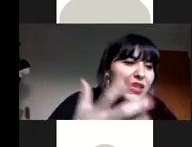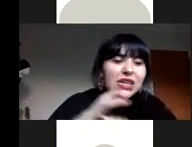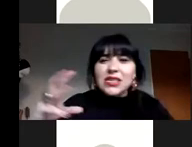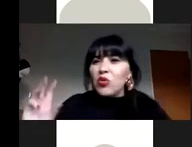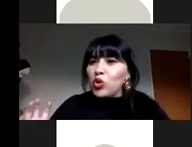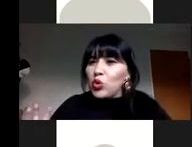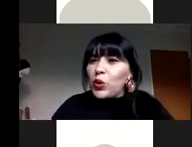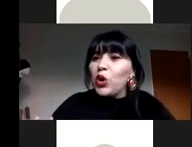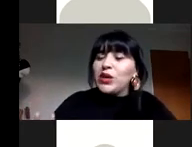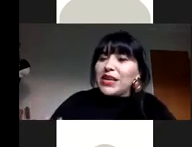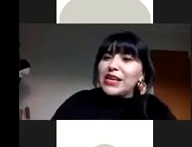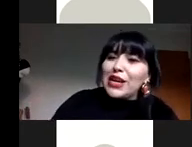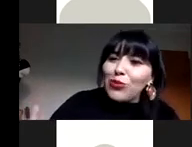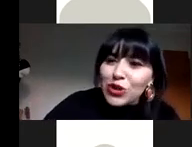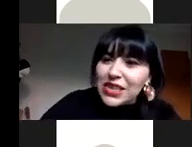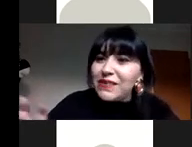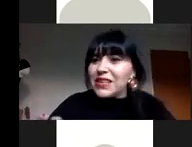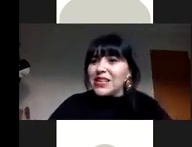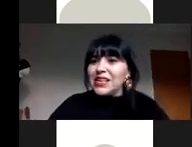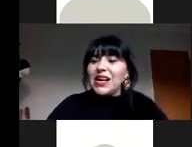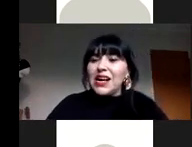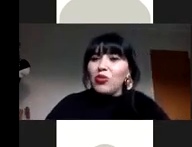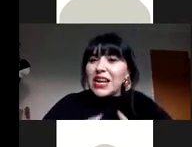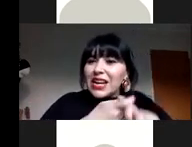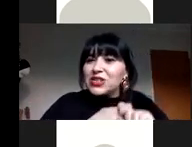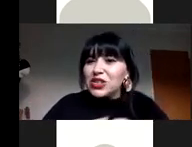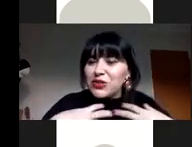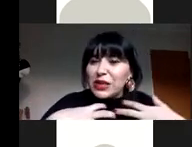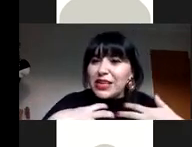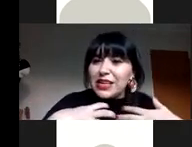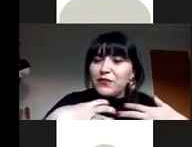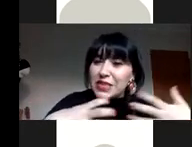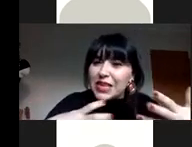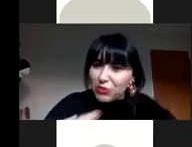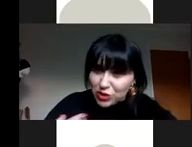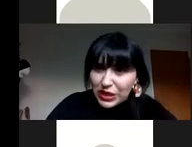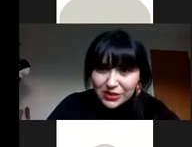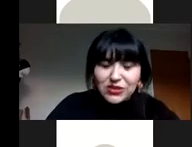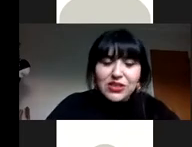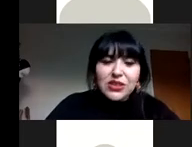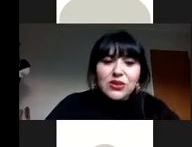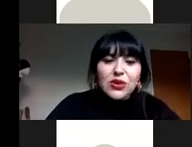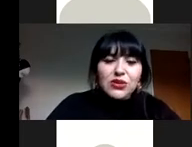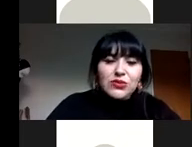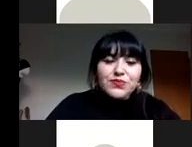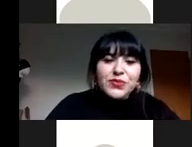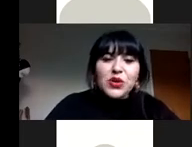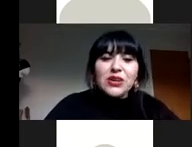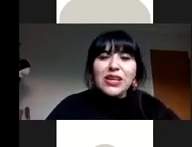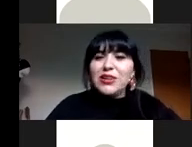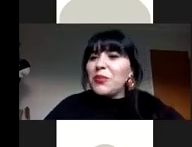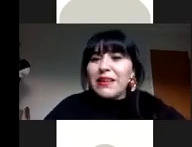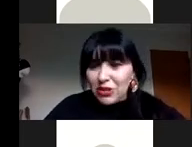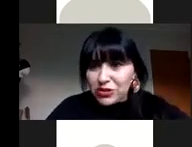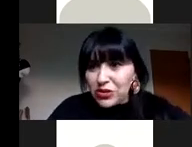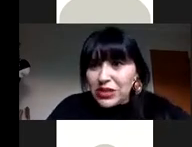de vida, que tenga un grupo que lo motive, que tenga una relación física y emocional con el